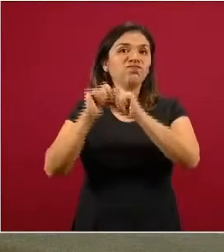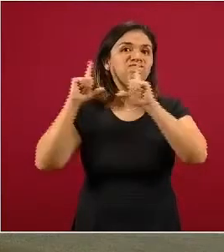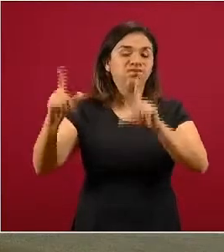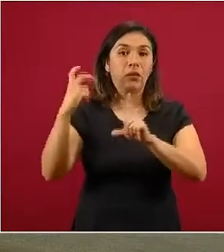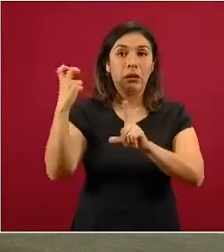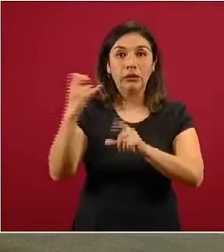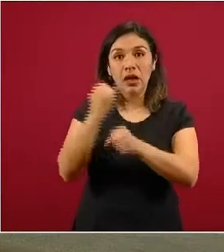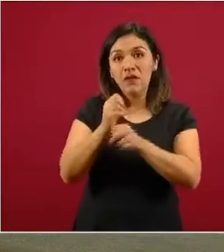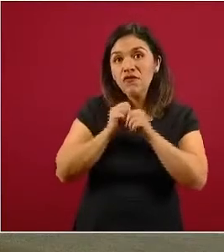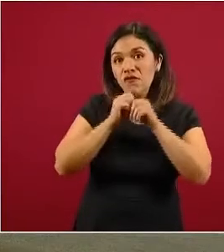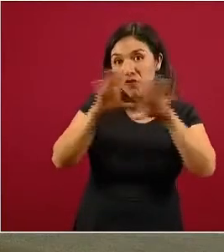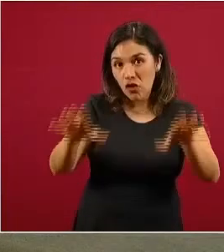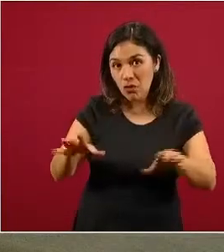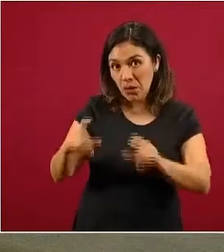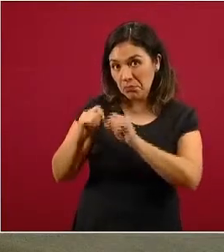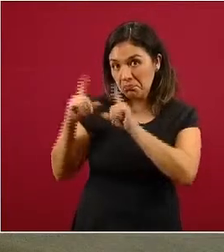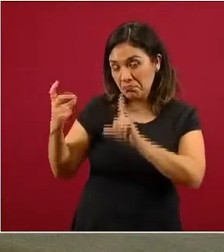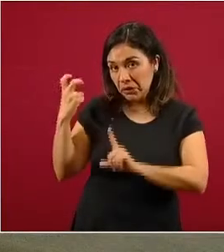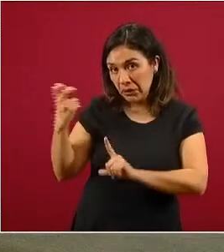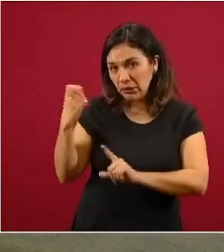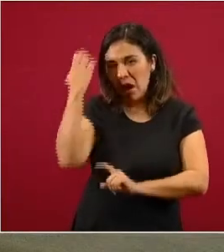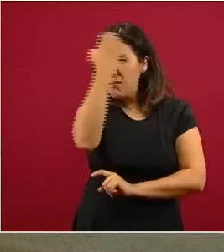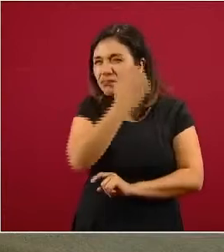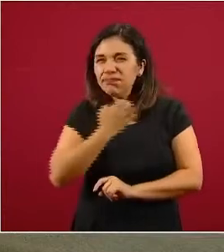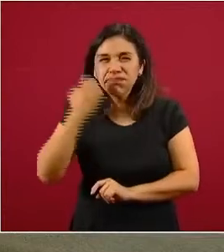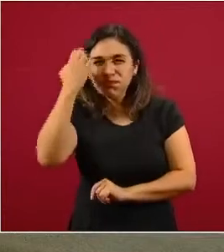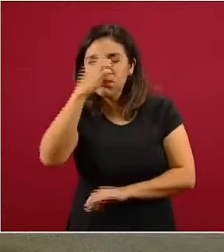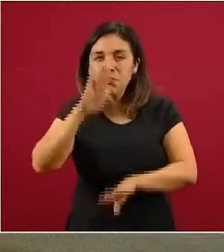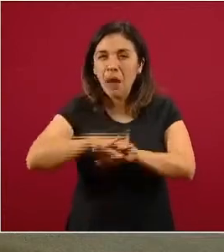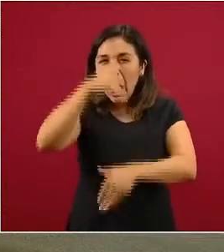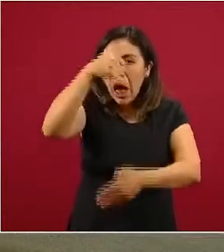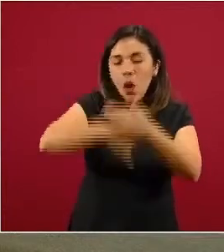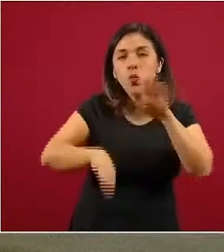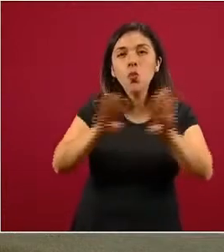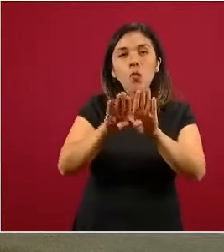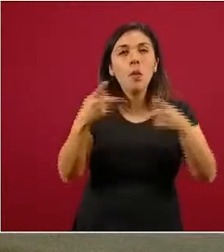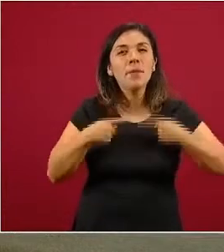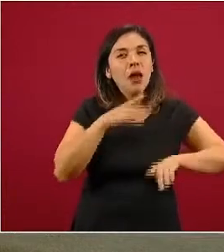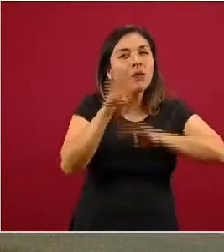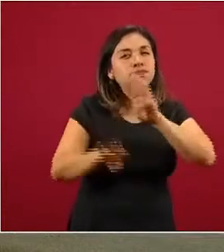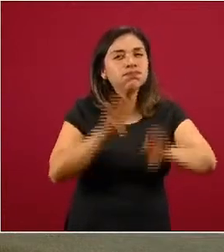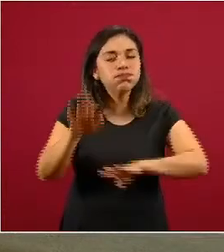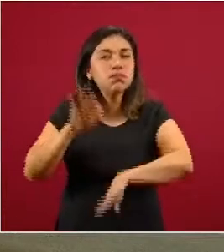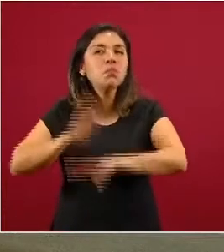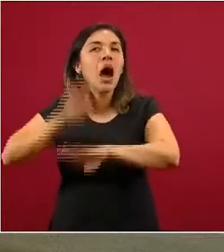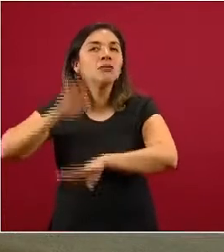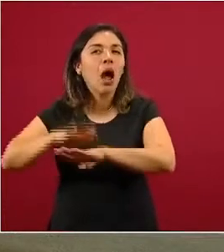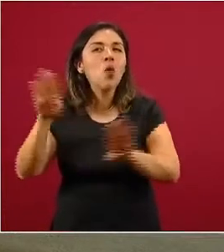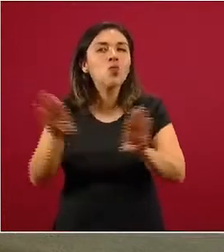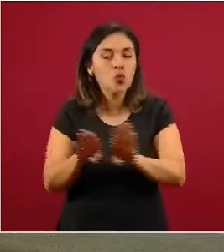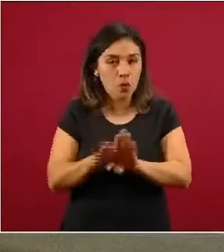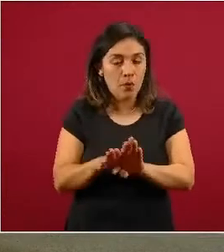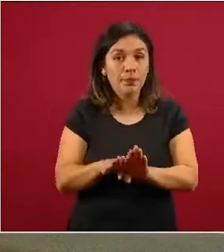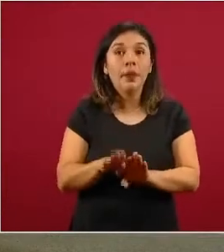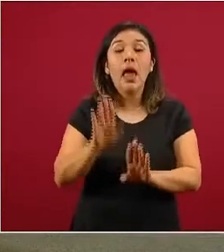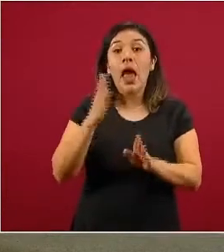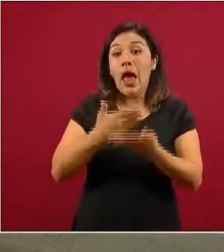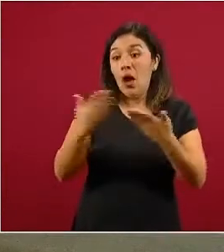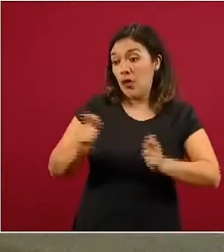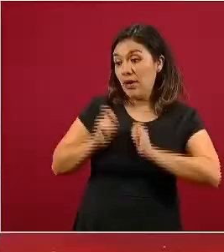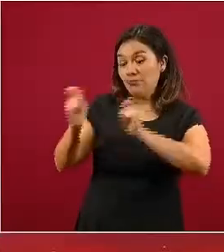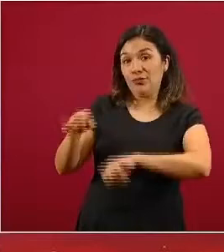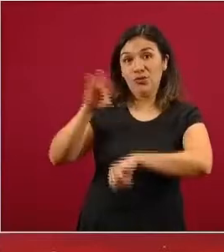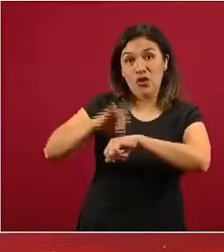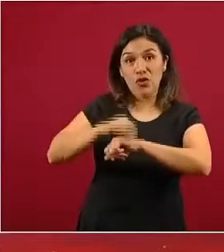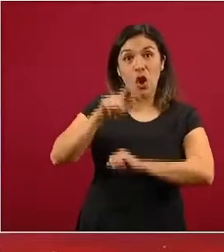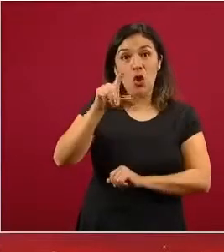ver el pico de exceso y la tendencia de exceso, y vamos a tener aquí las 24 entidades federativas que por